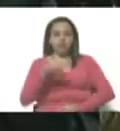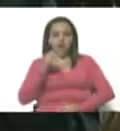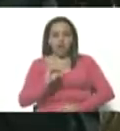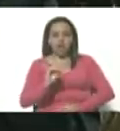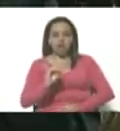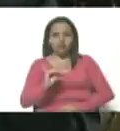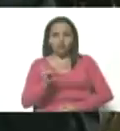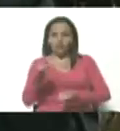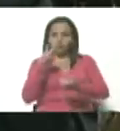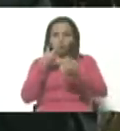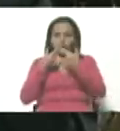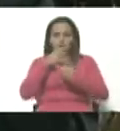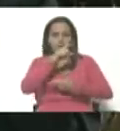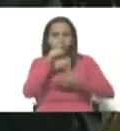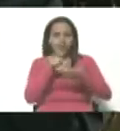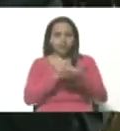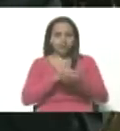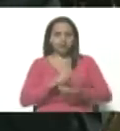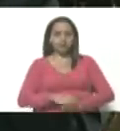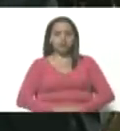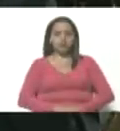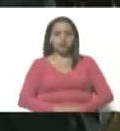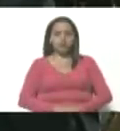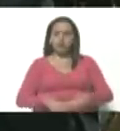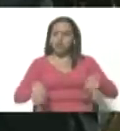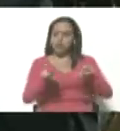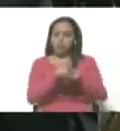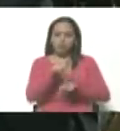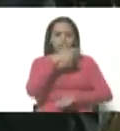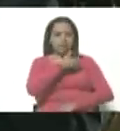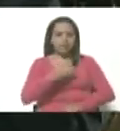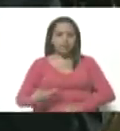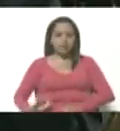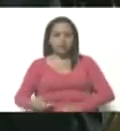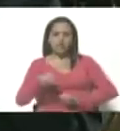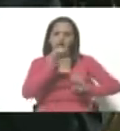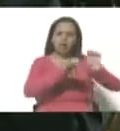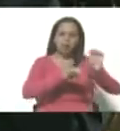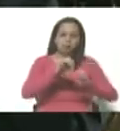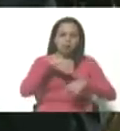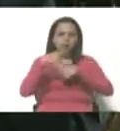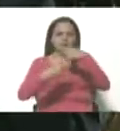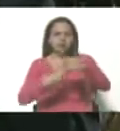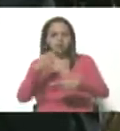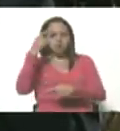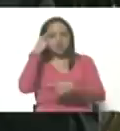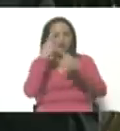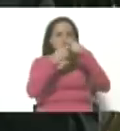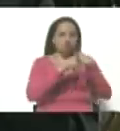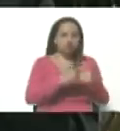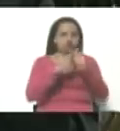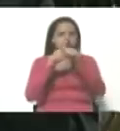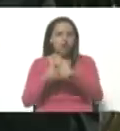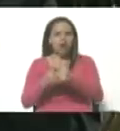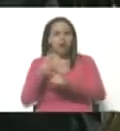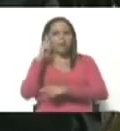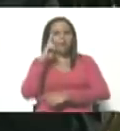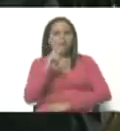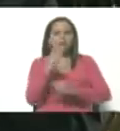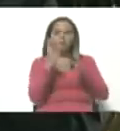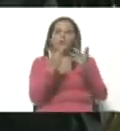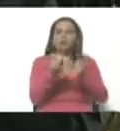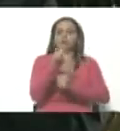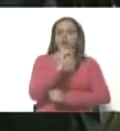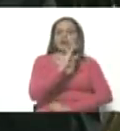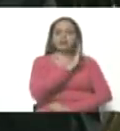el tratamiento completo para terapia intensiva. De todas maneras, presidente, en revisión diaria prácticamente vemos los inventarios